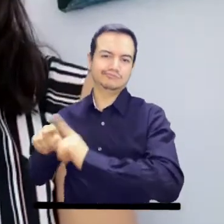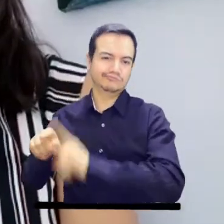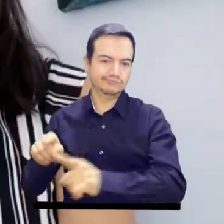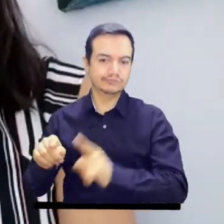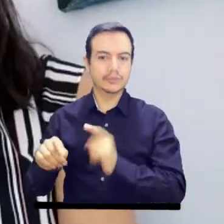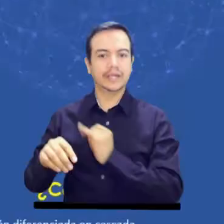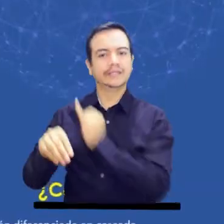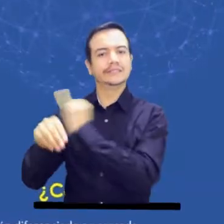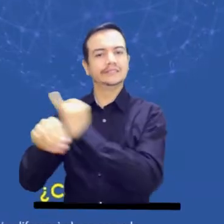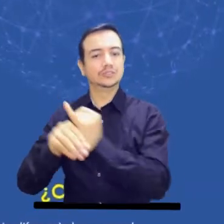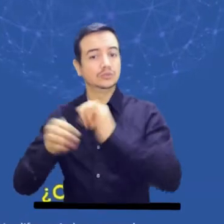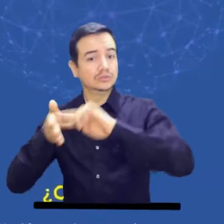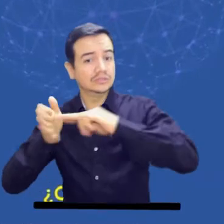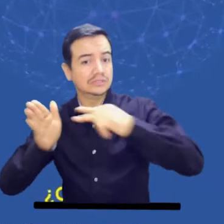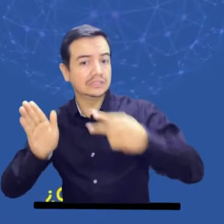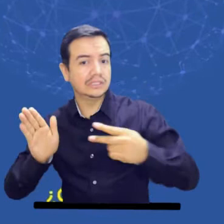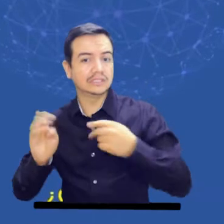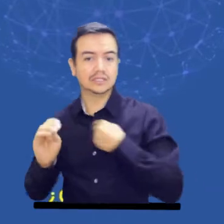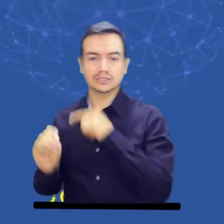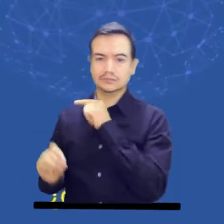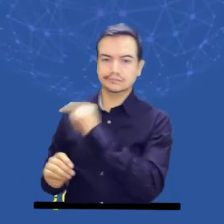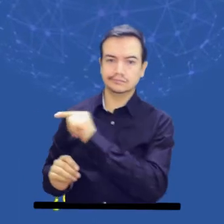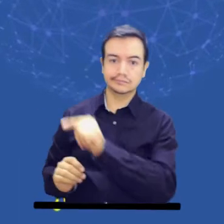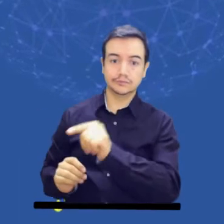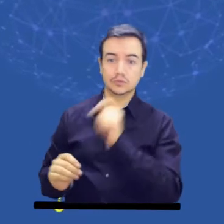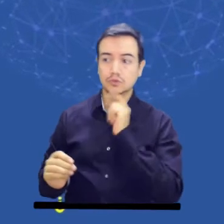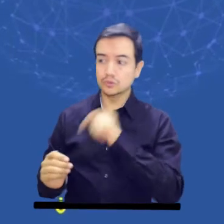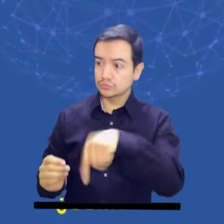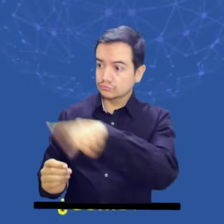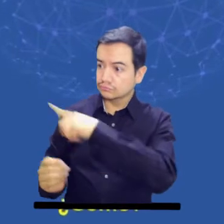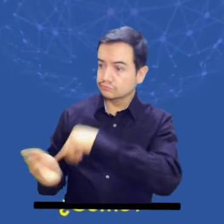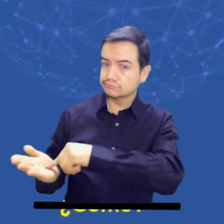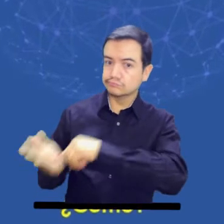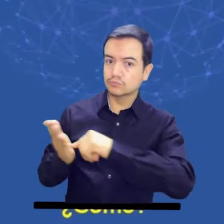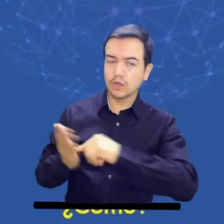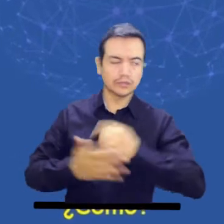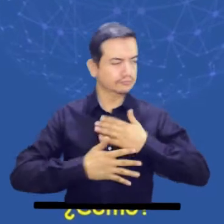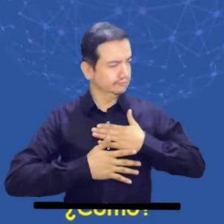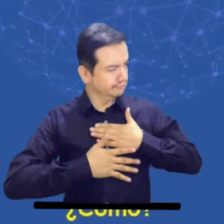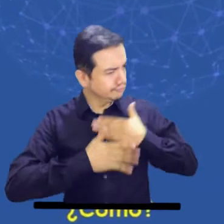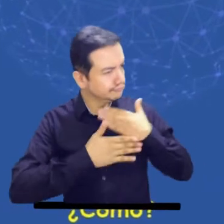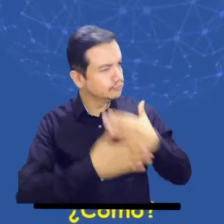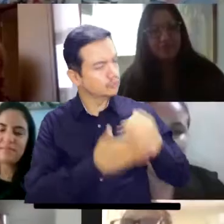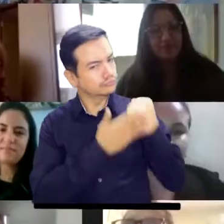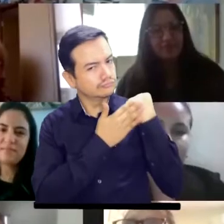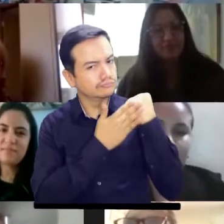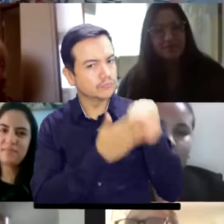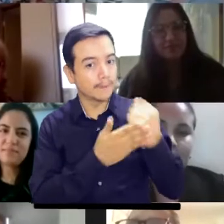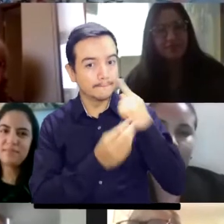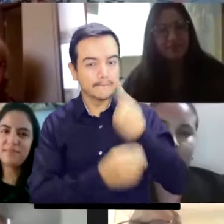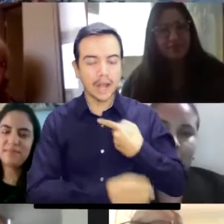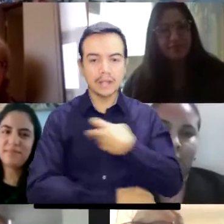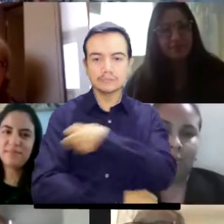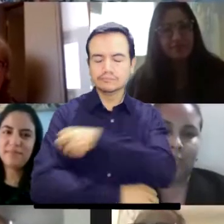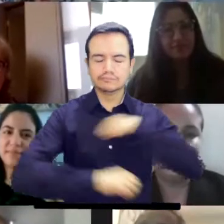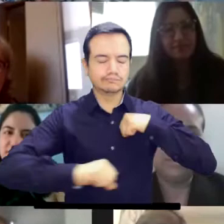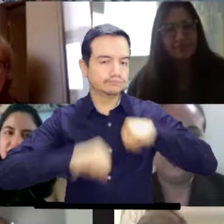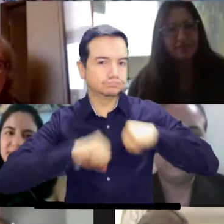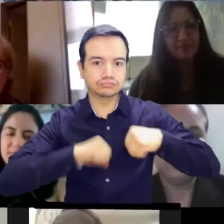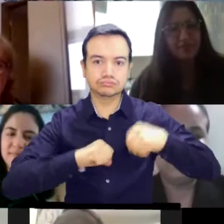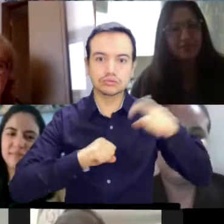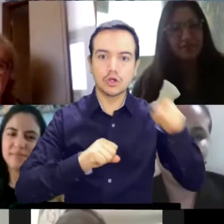universidades instituciones técnicas mostraron su compromiso y solidaridad con la reactivación